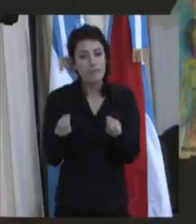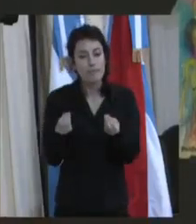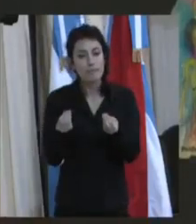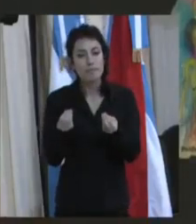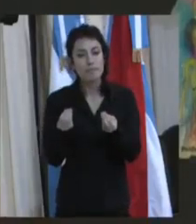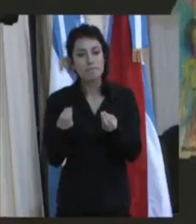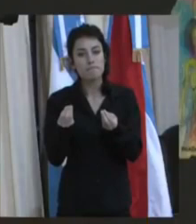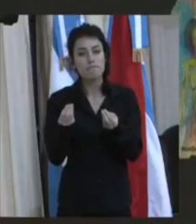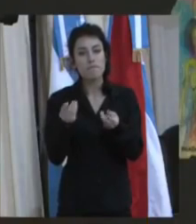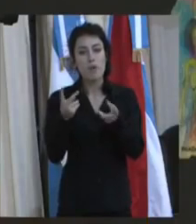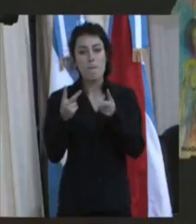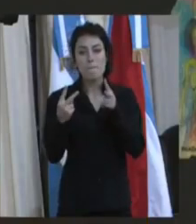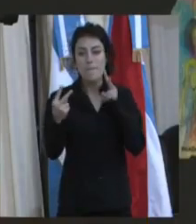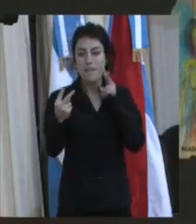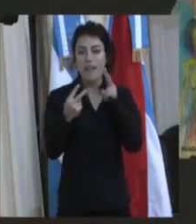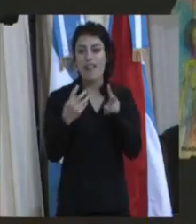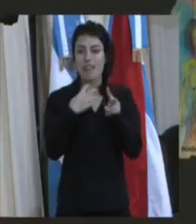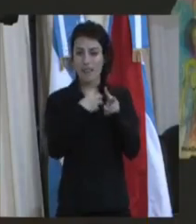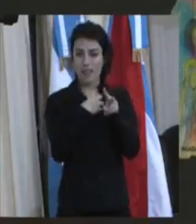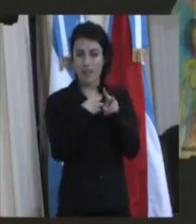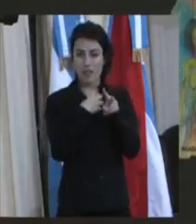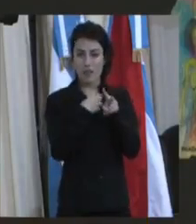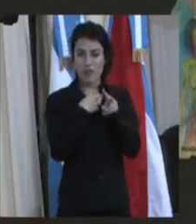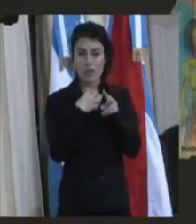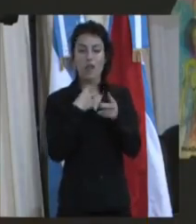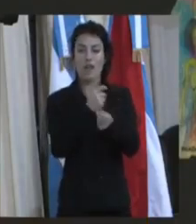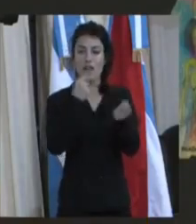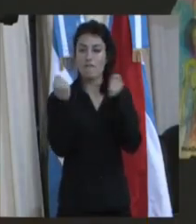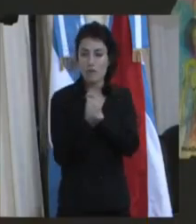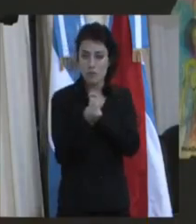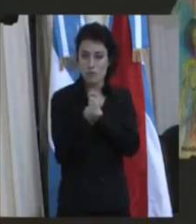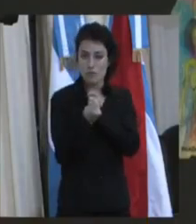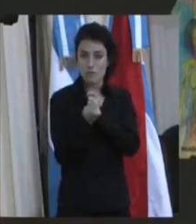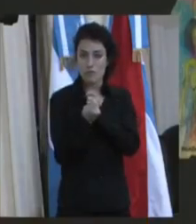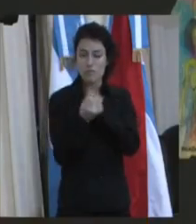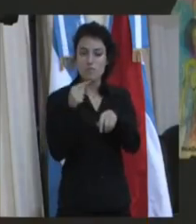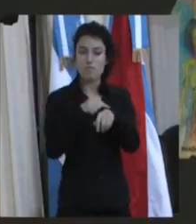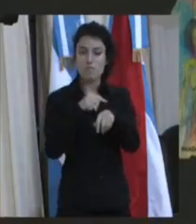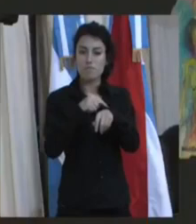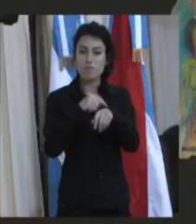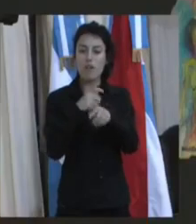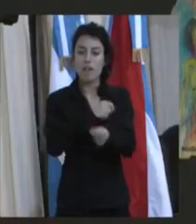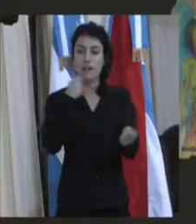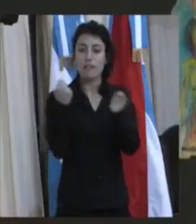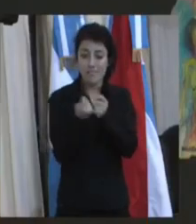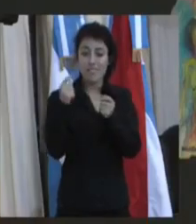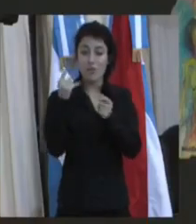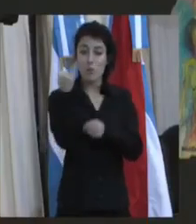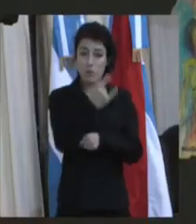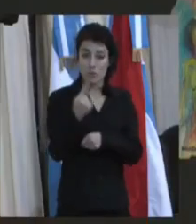reconstruir la mirada de género que recorrió la reforma y los momentos en que la reforma universitaria